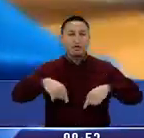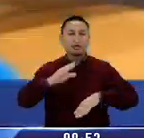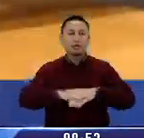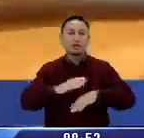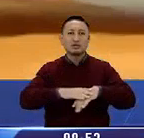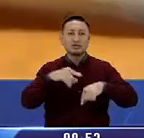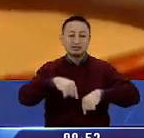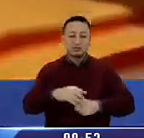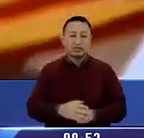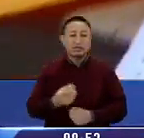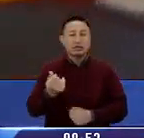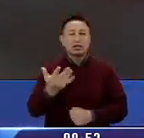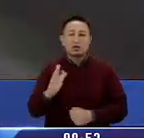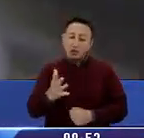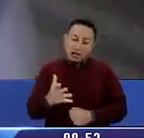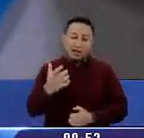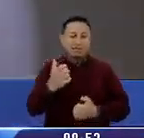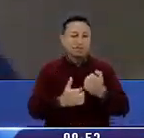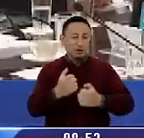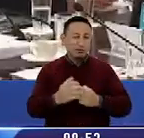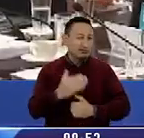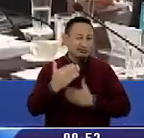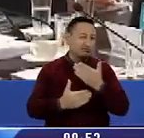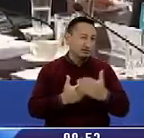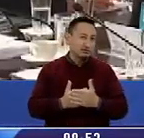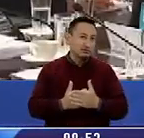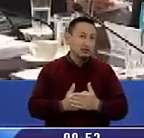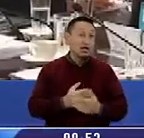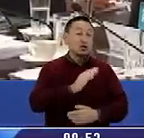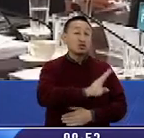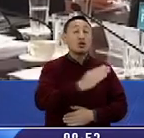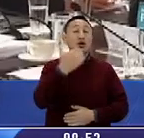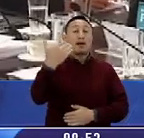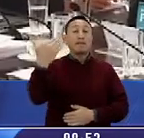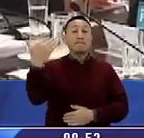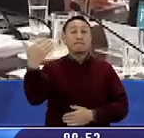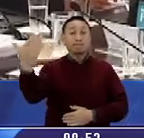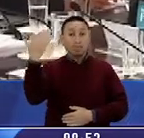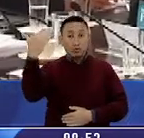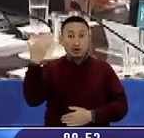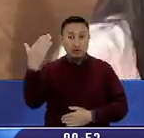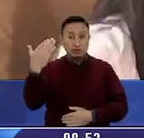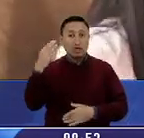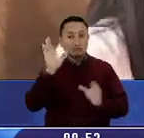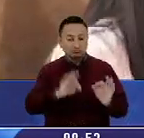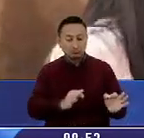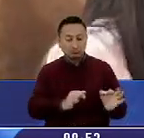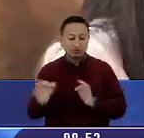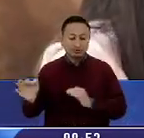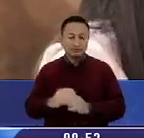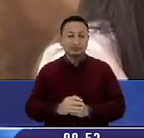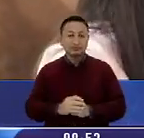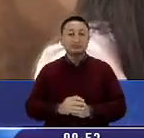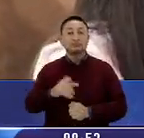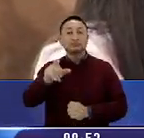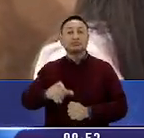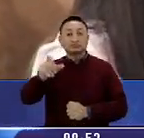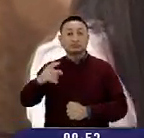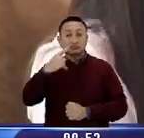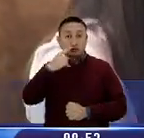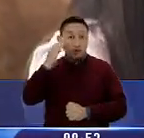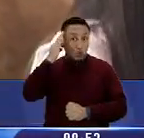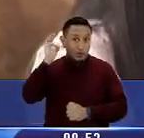cuestiones adversas no lo han terminado, la municipalidad otorga esta prórroga. Algunos guayaquileños y